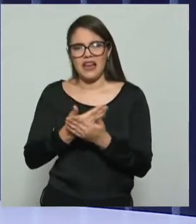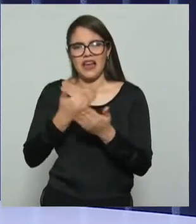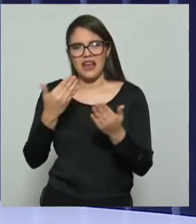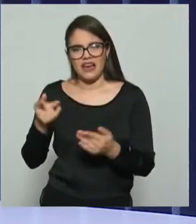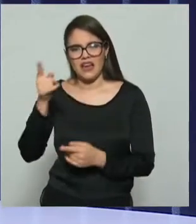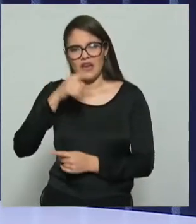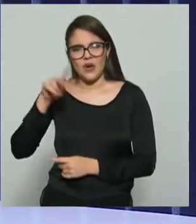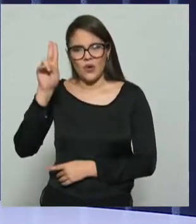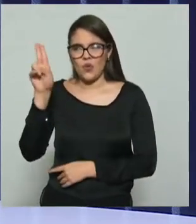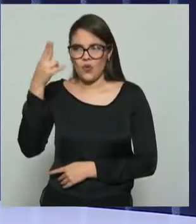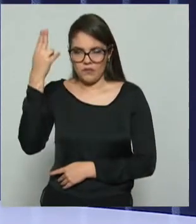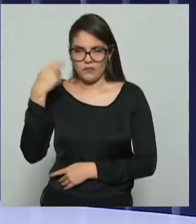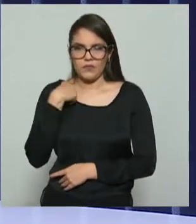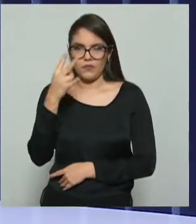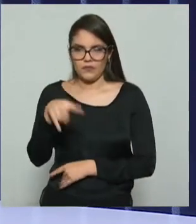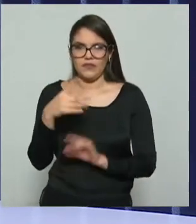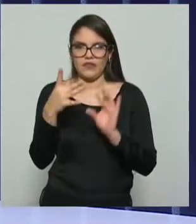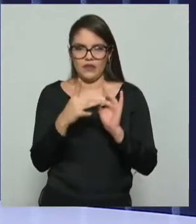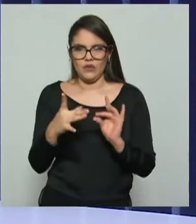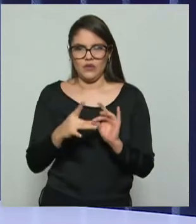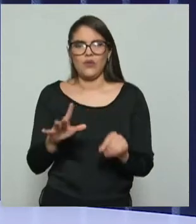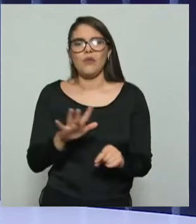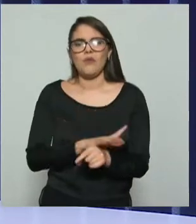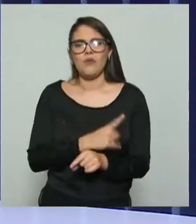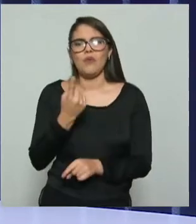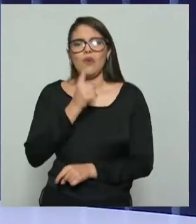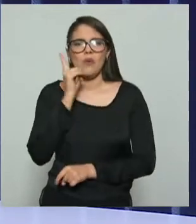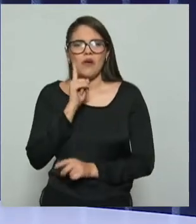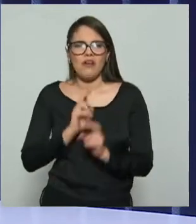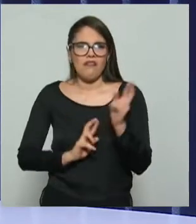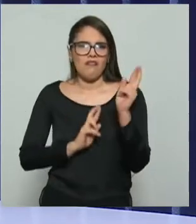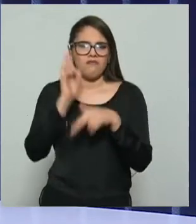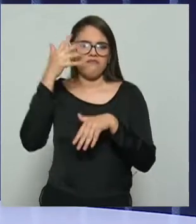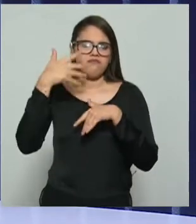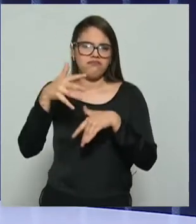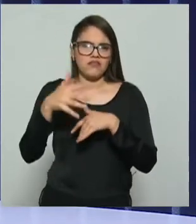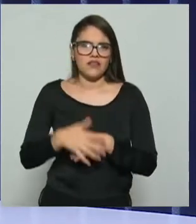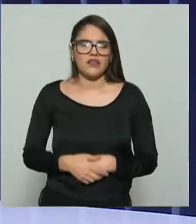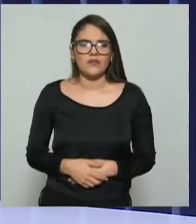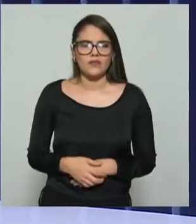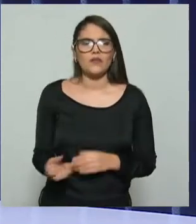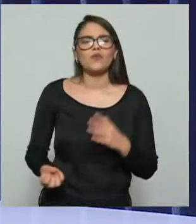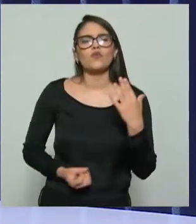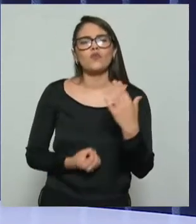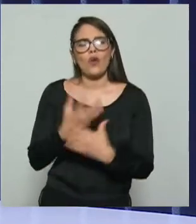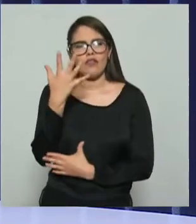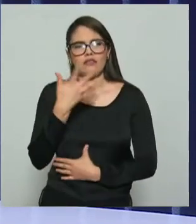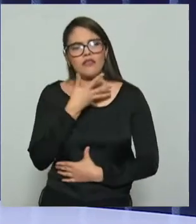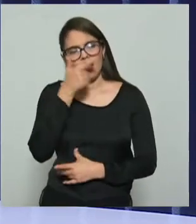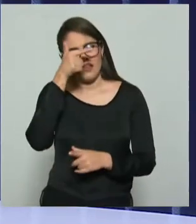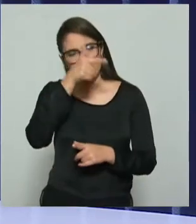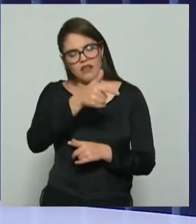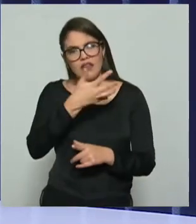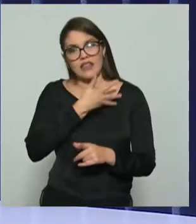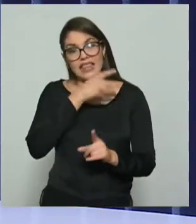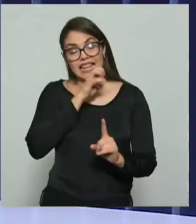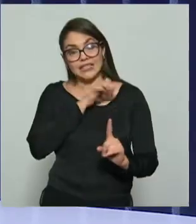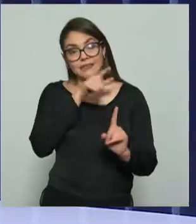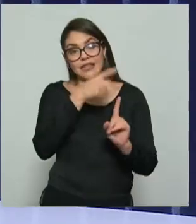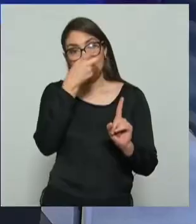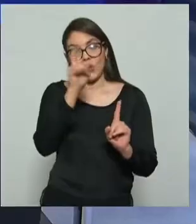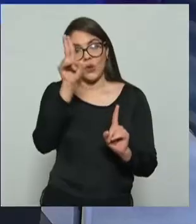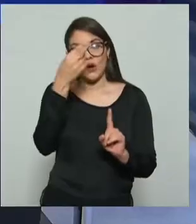Universidad Nacional, le voy a comentar por qué las mujeres están protestando. ¿Cuántas categorías has encontrado exclusivamente de la Universidad Nacional